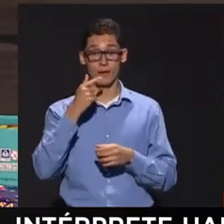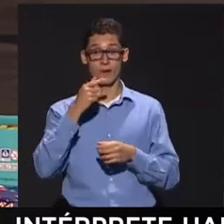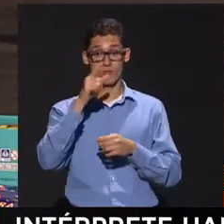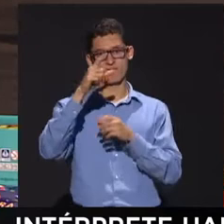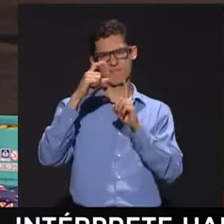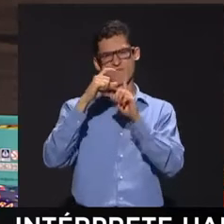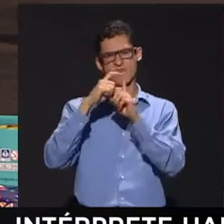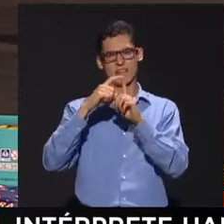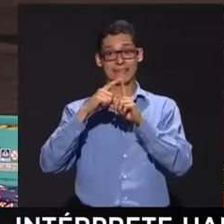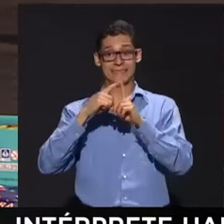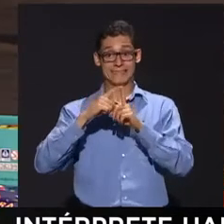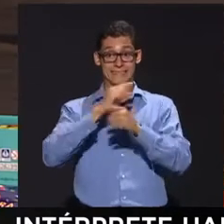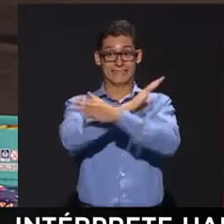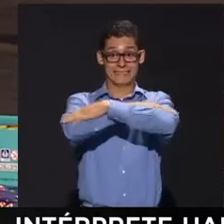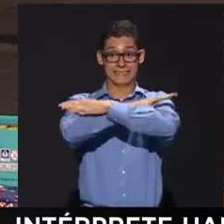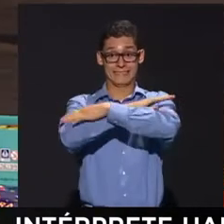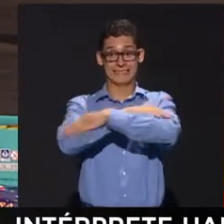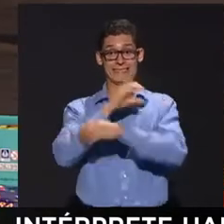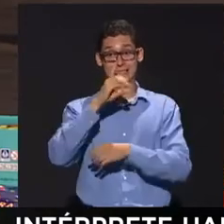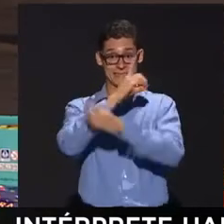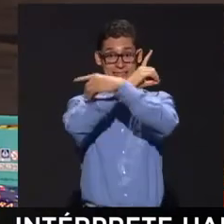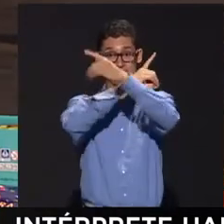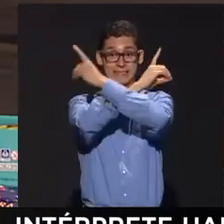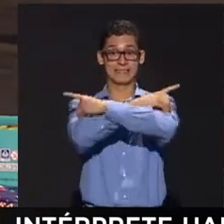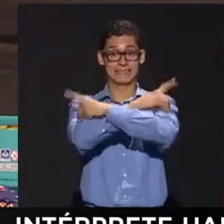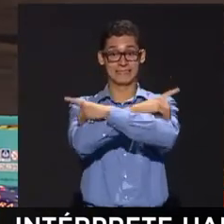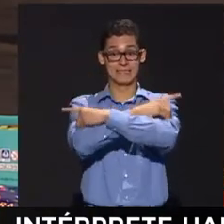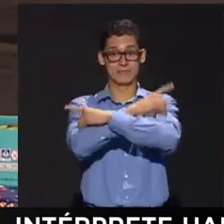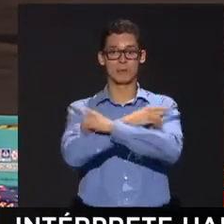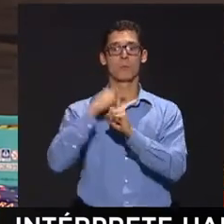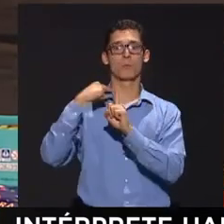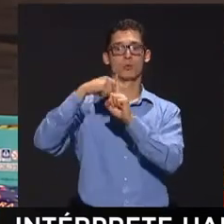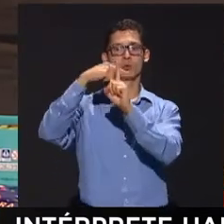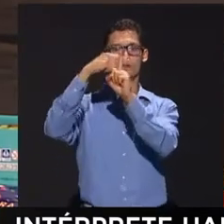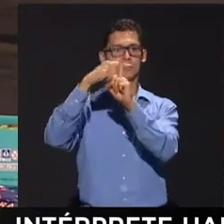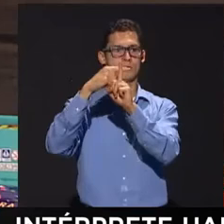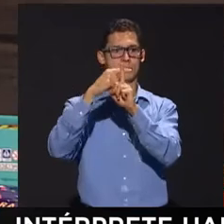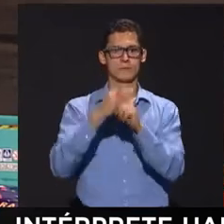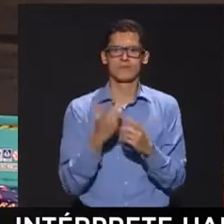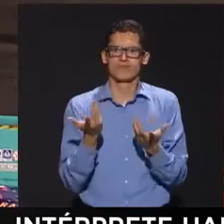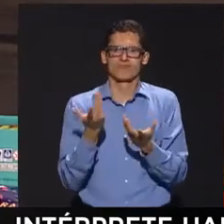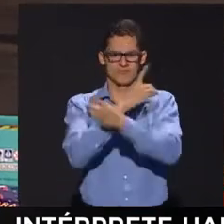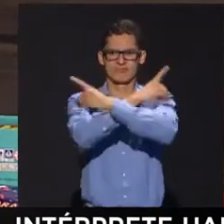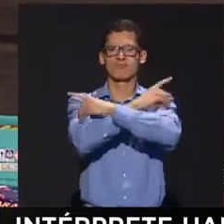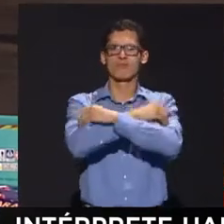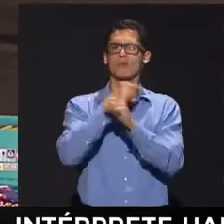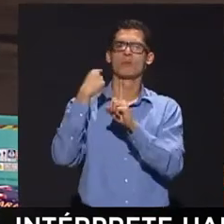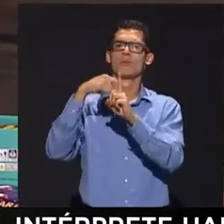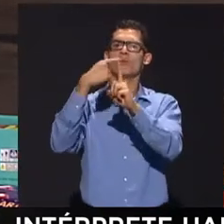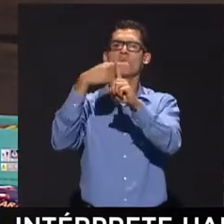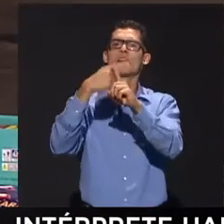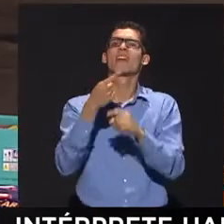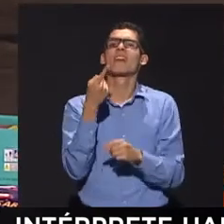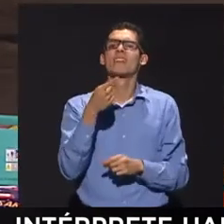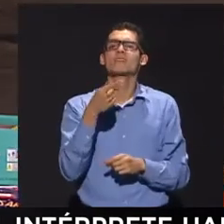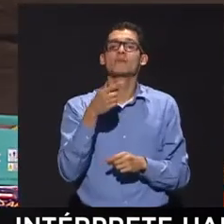más humanizada de los niños, niñas y adolescentes, y que esté basada en los límites y en el afecto, en los límites y